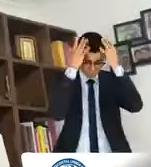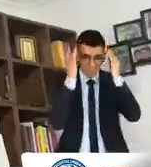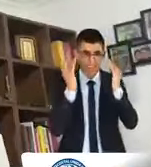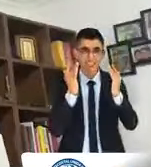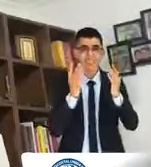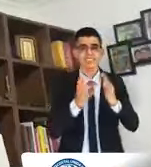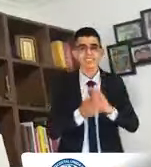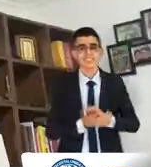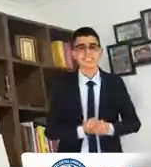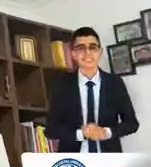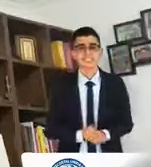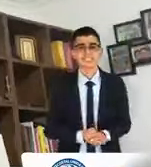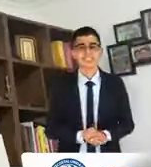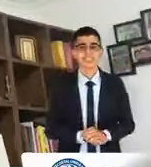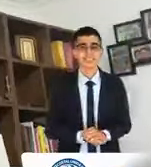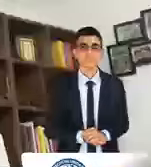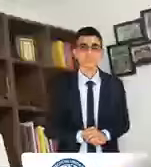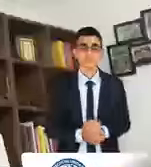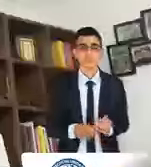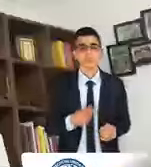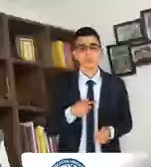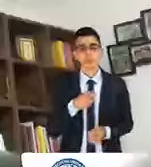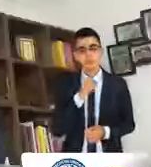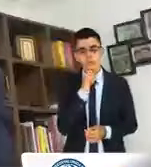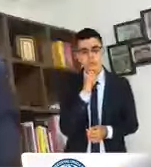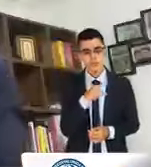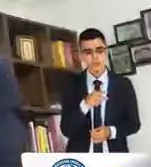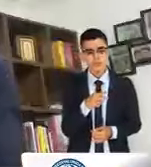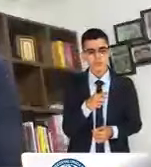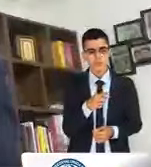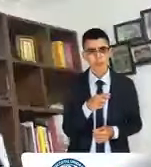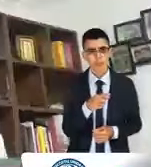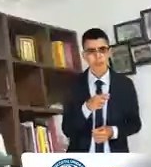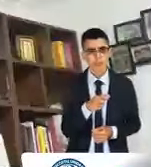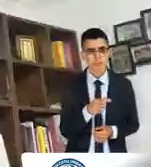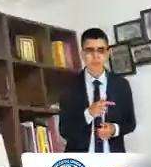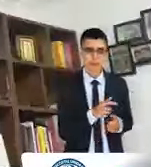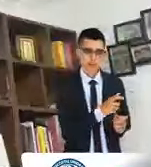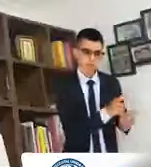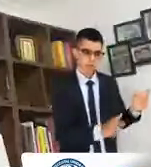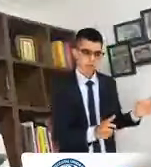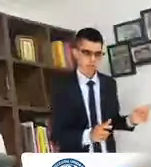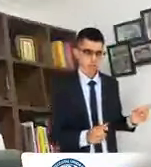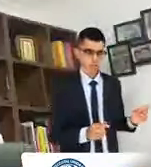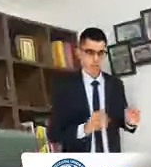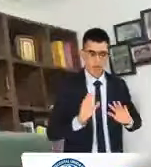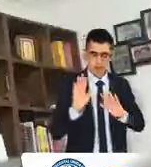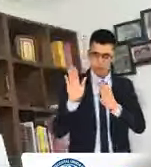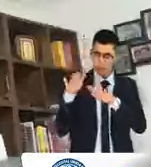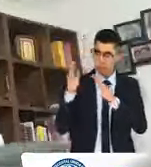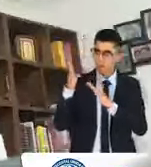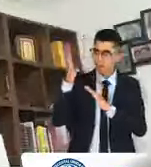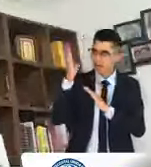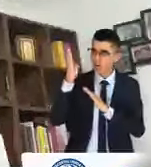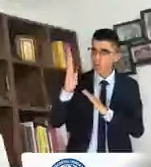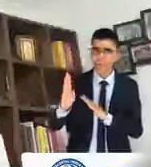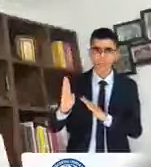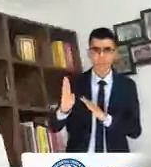Así que uno dice, no es que esta gente adore a Jesús porque es fanática, es que por algo lo